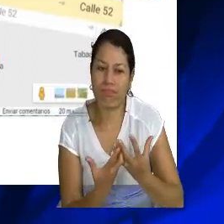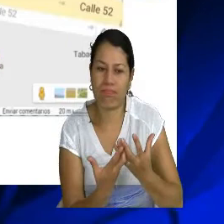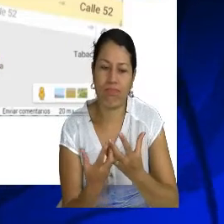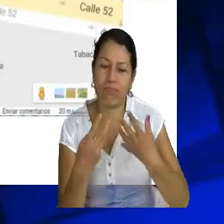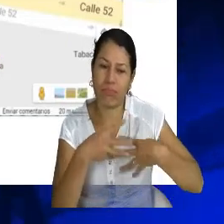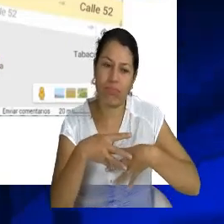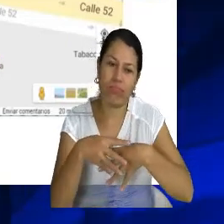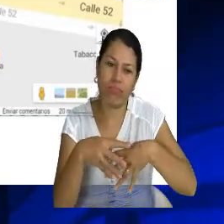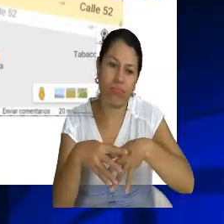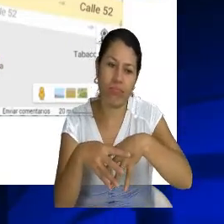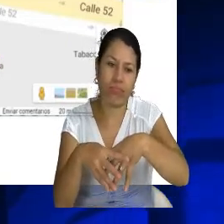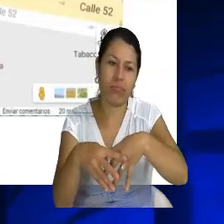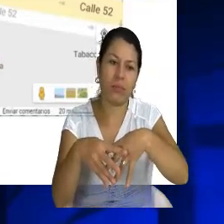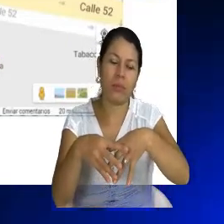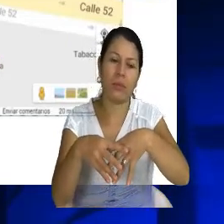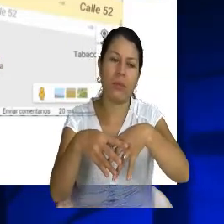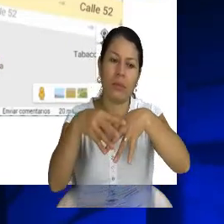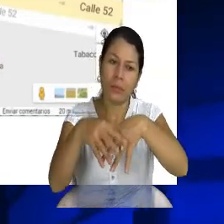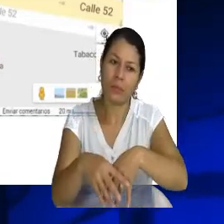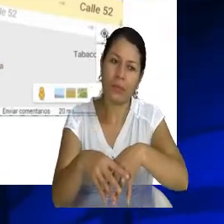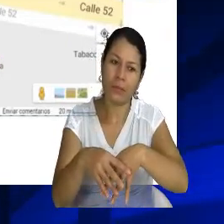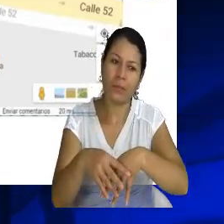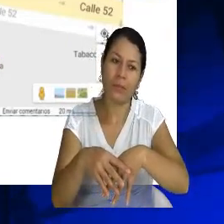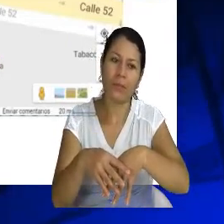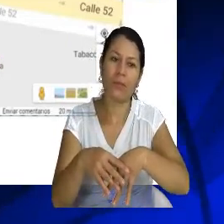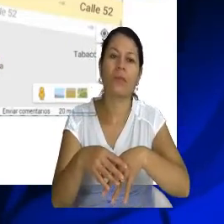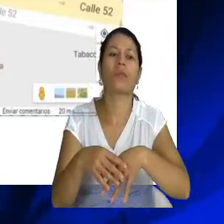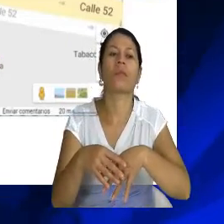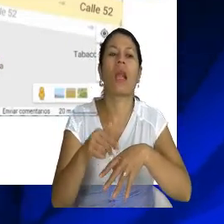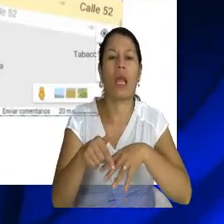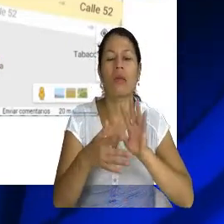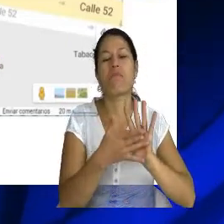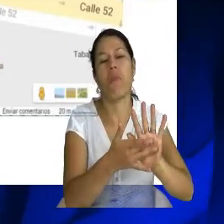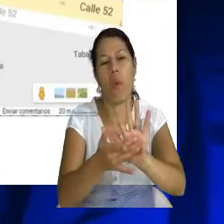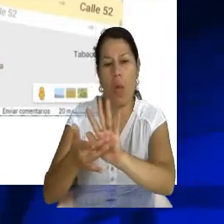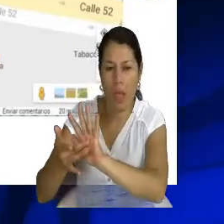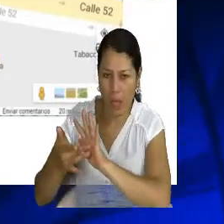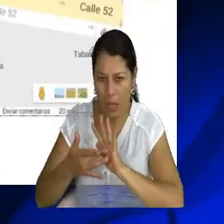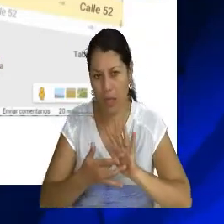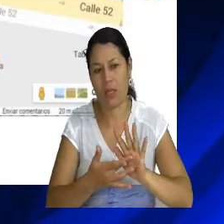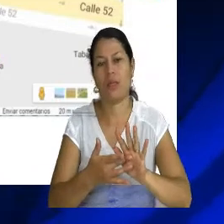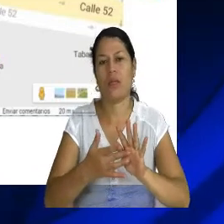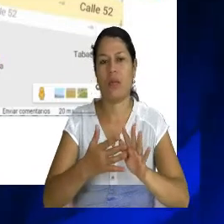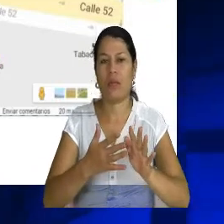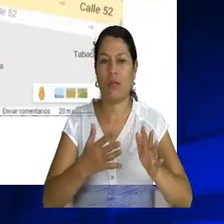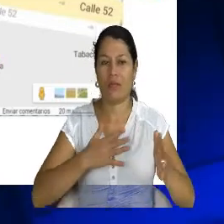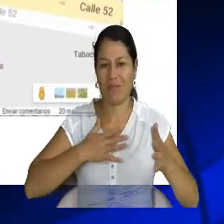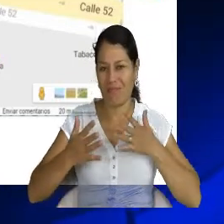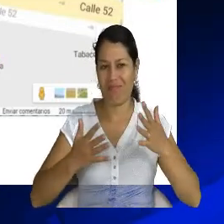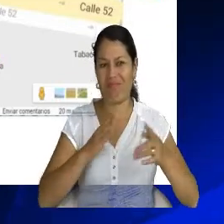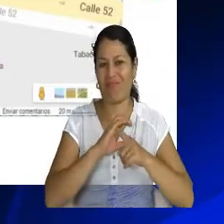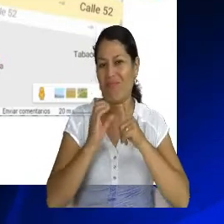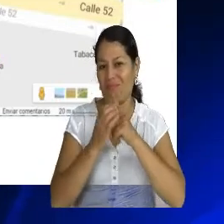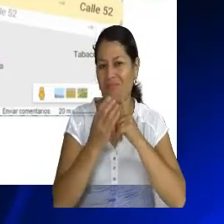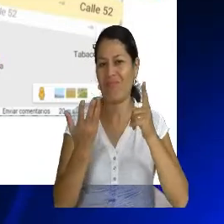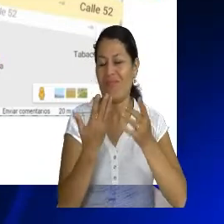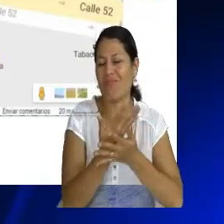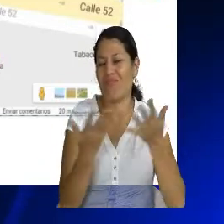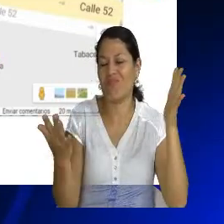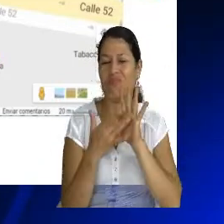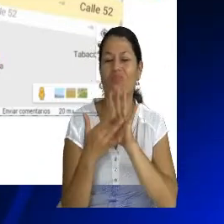del espacio para que se puedan hacer las presentaciones, los grupos. Y ahí